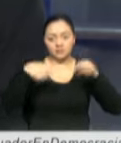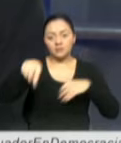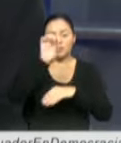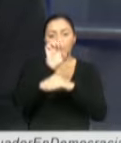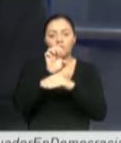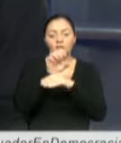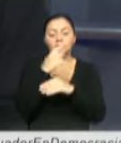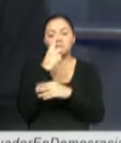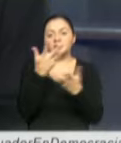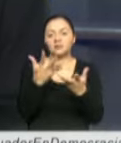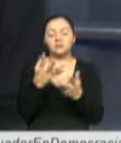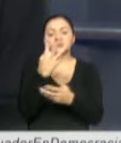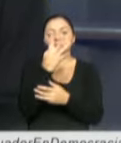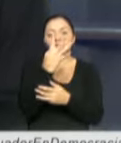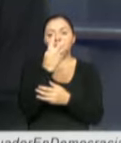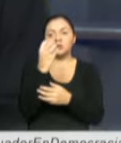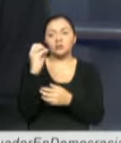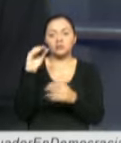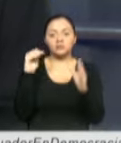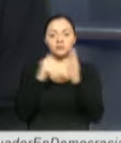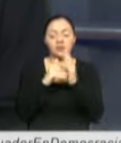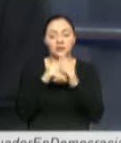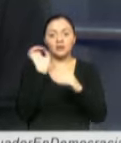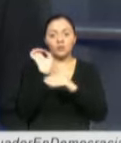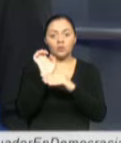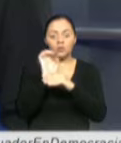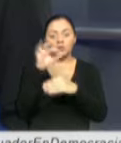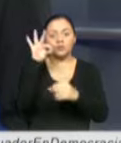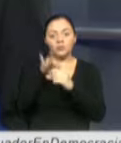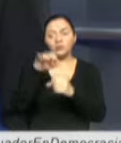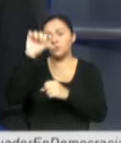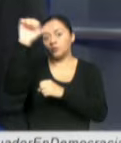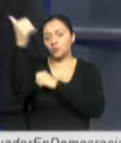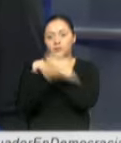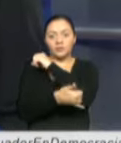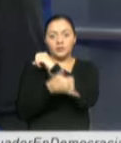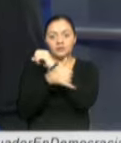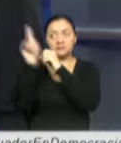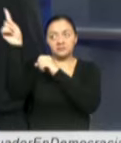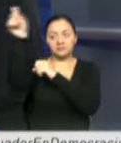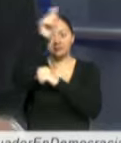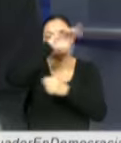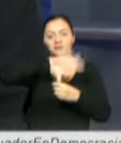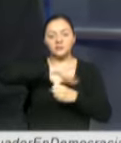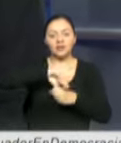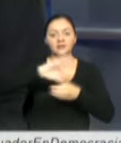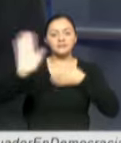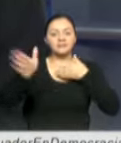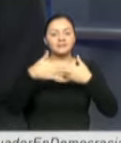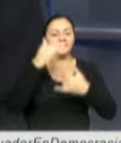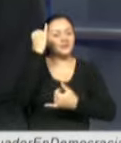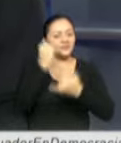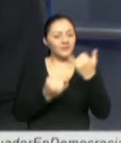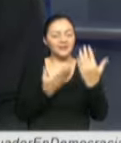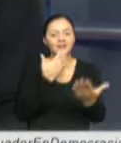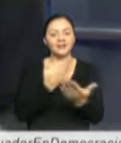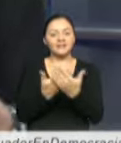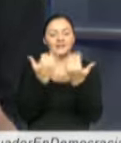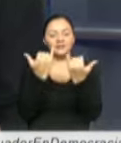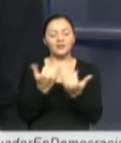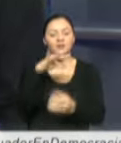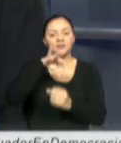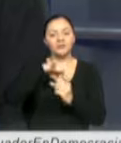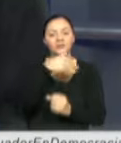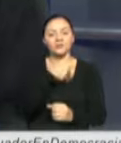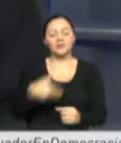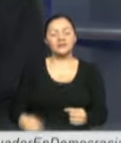ellos son cerca de 400 mil hermanos ecuatorianos que votan en el exterior. Con esto finalizamos esta transmisión de lo que fue el voto